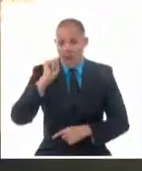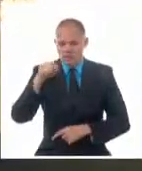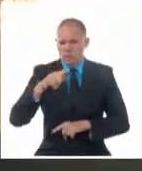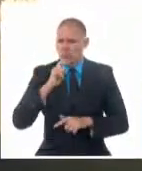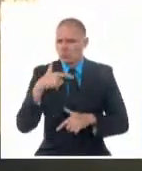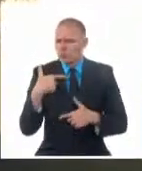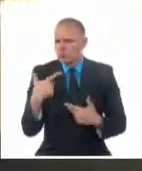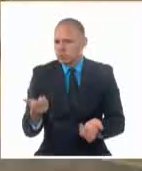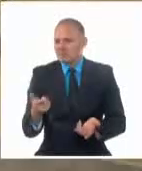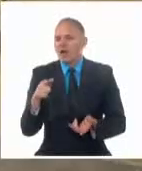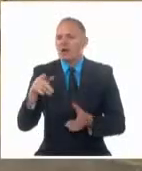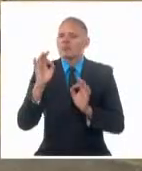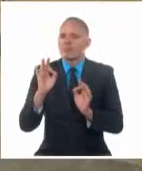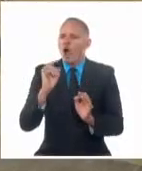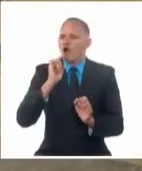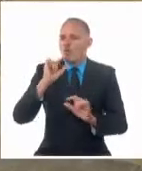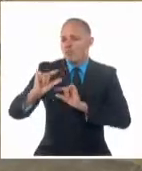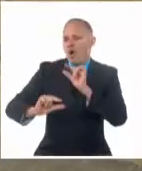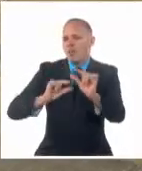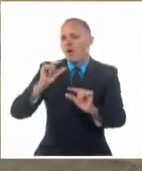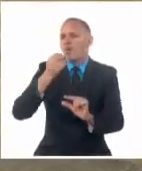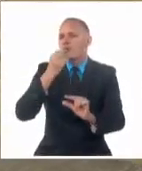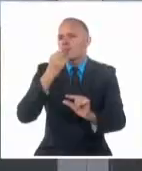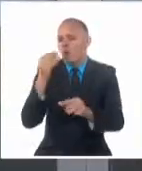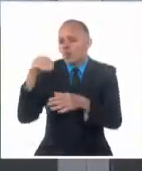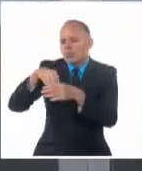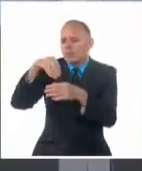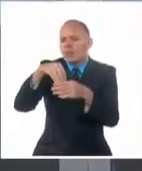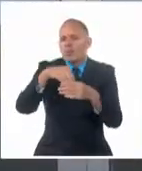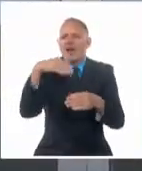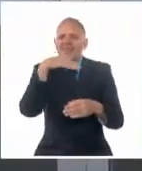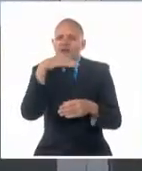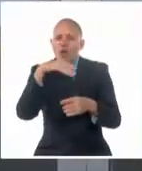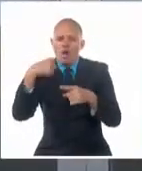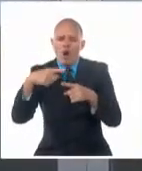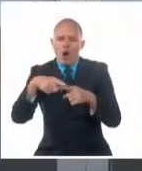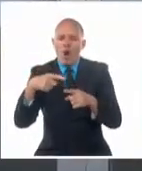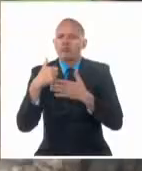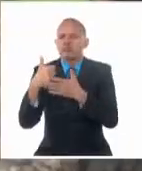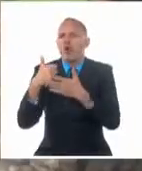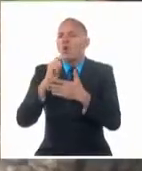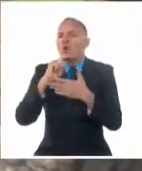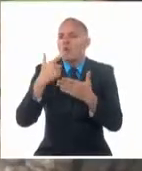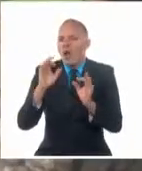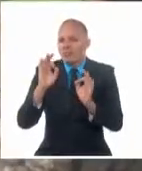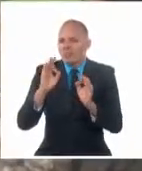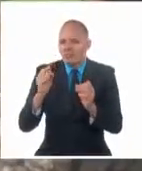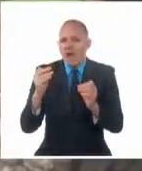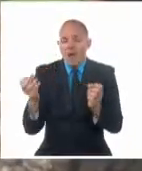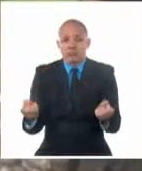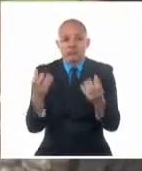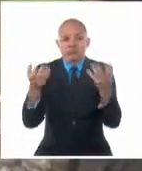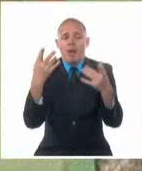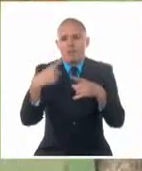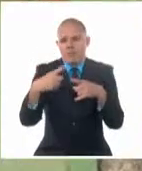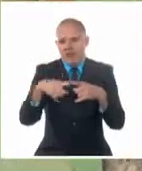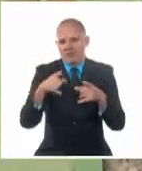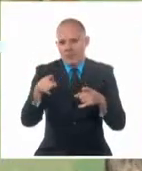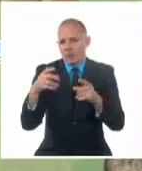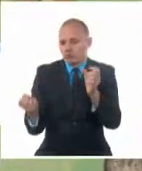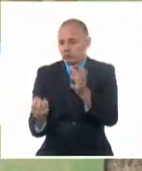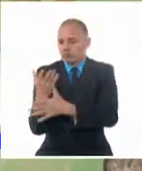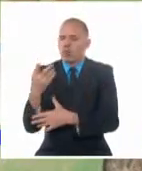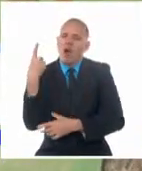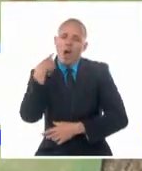introducir tecnologías sostenibles para el avance de las serranías a partir de la labor científica creada el 3 de febrero de